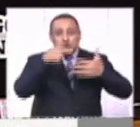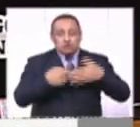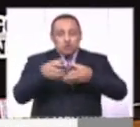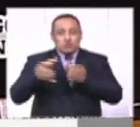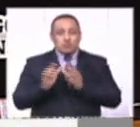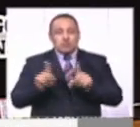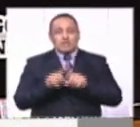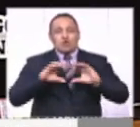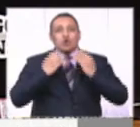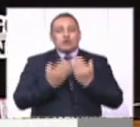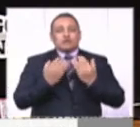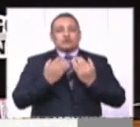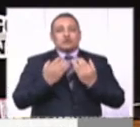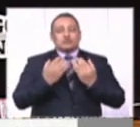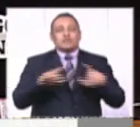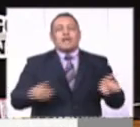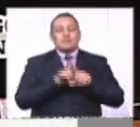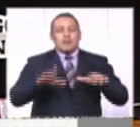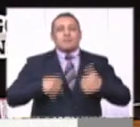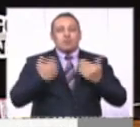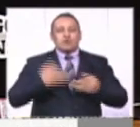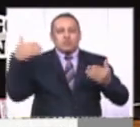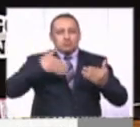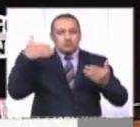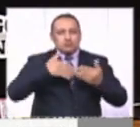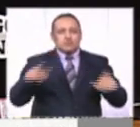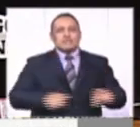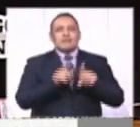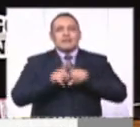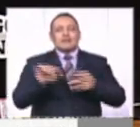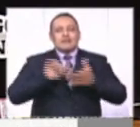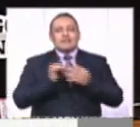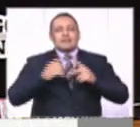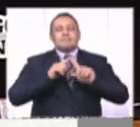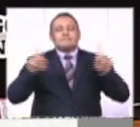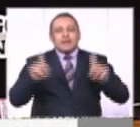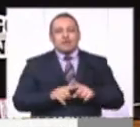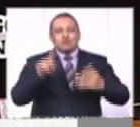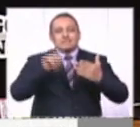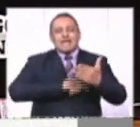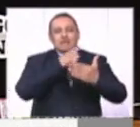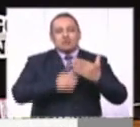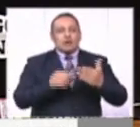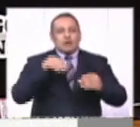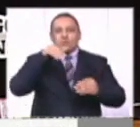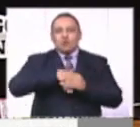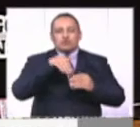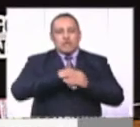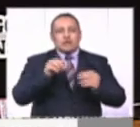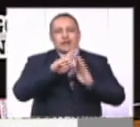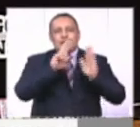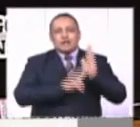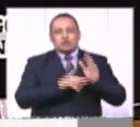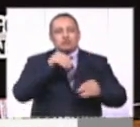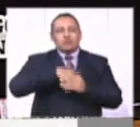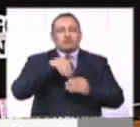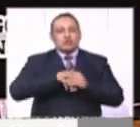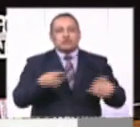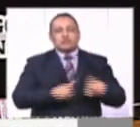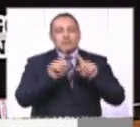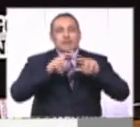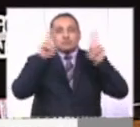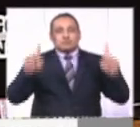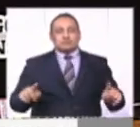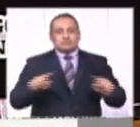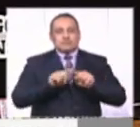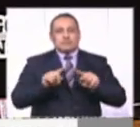órgano parlamentario podrán marcar su asistencia pero se deshabilitará el registro de su votación en el